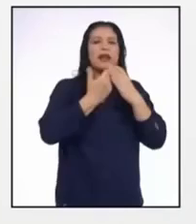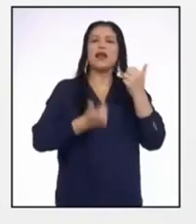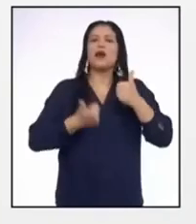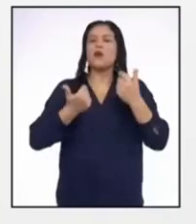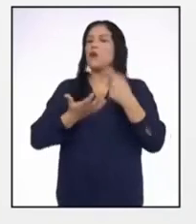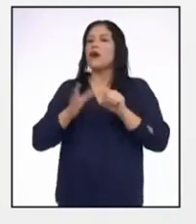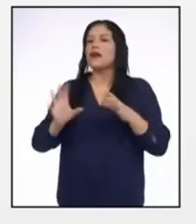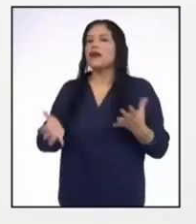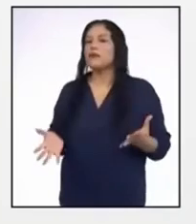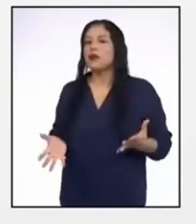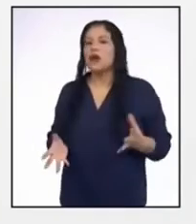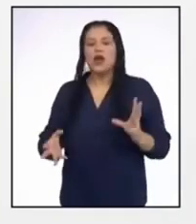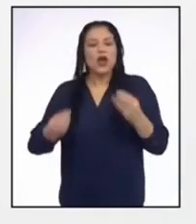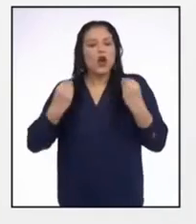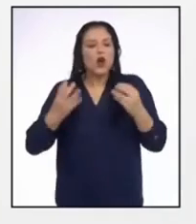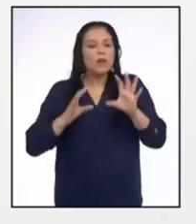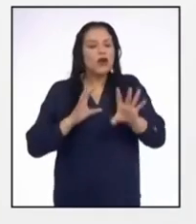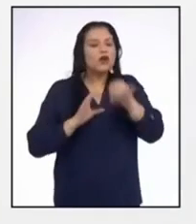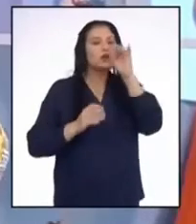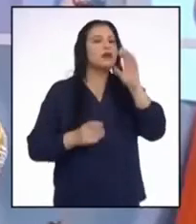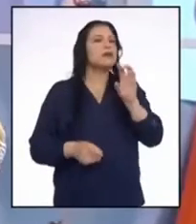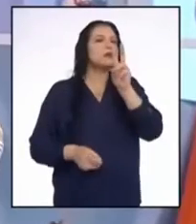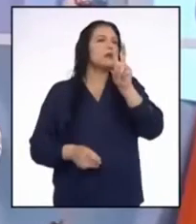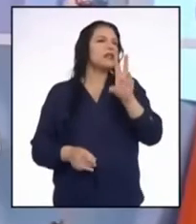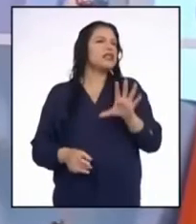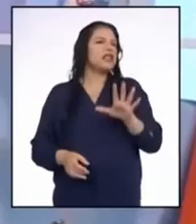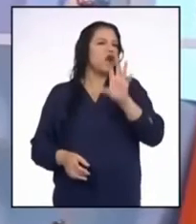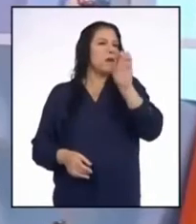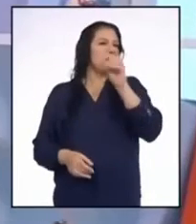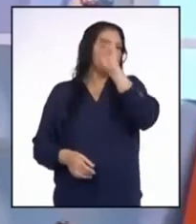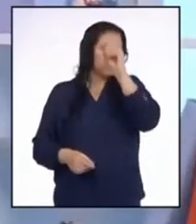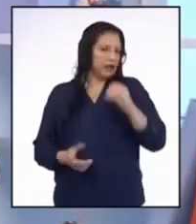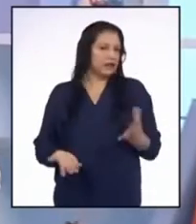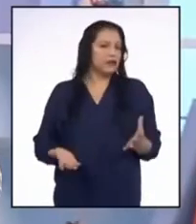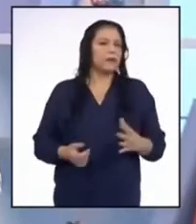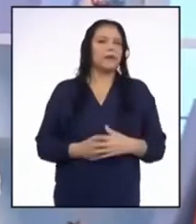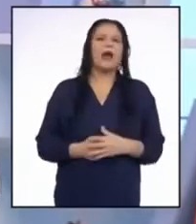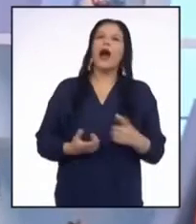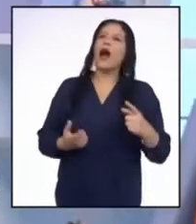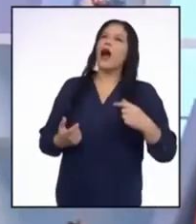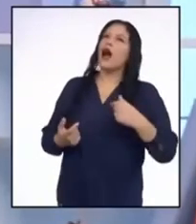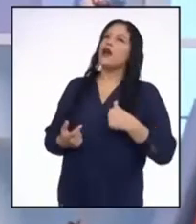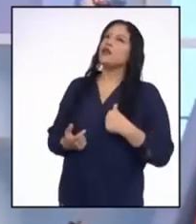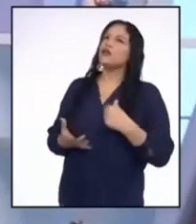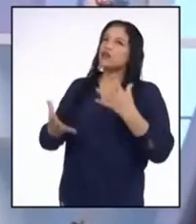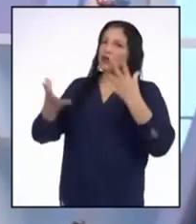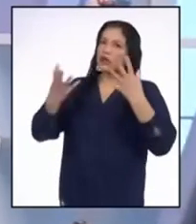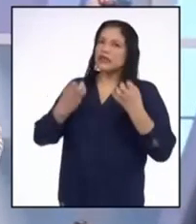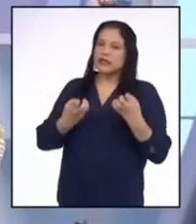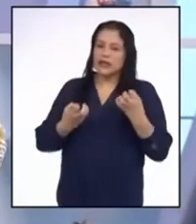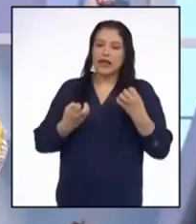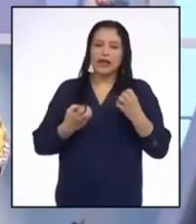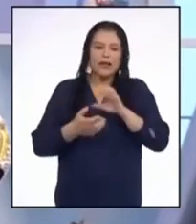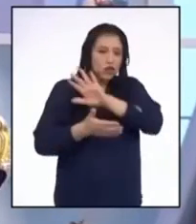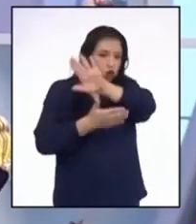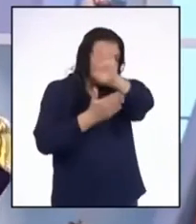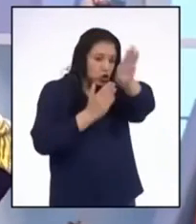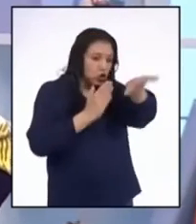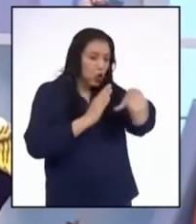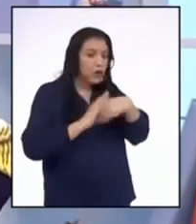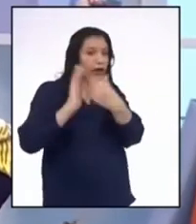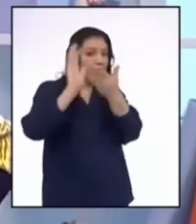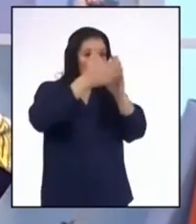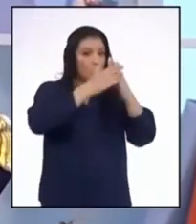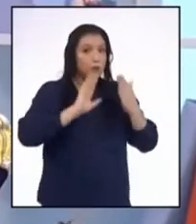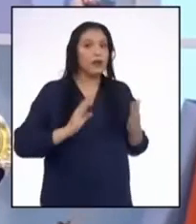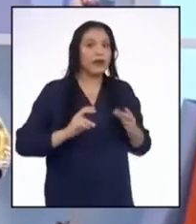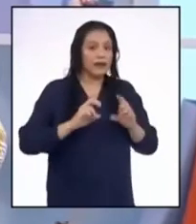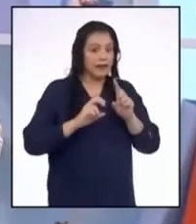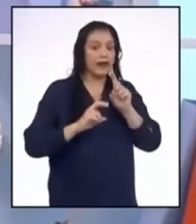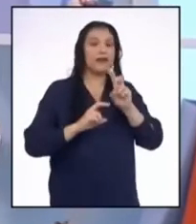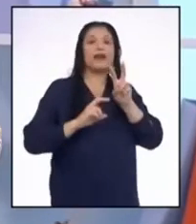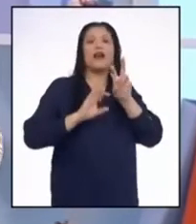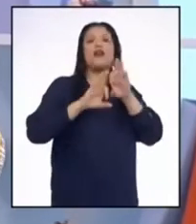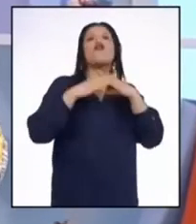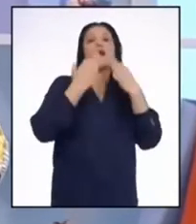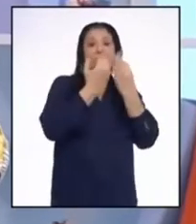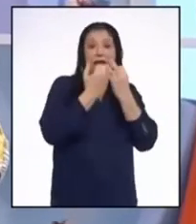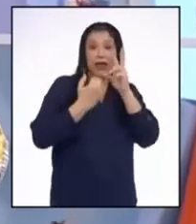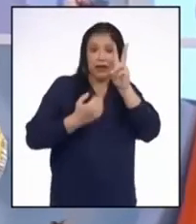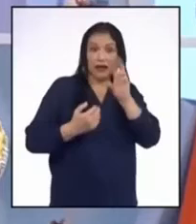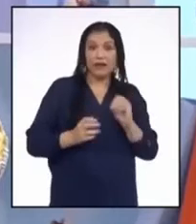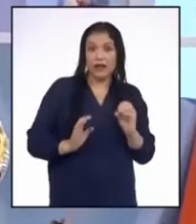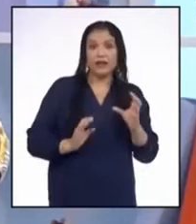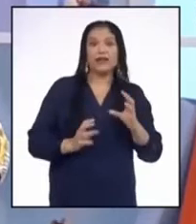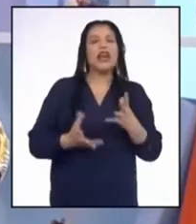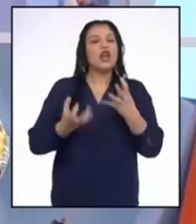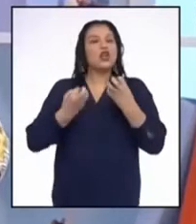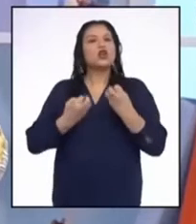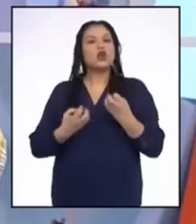haríamos? ¿Cómo hallaríamos ese dato? Entonces, si quisiera solo llevar al 25% de la muestra de la comunidad quichua a las ferias